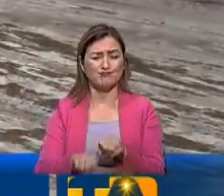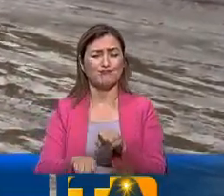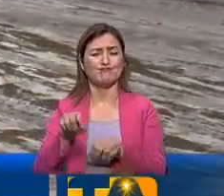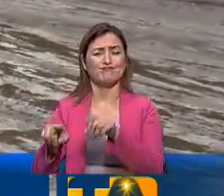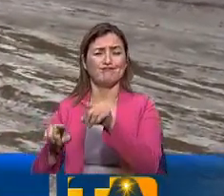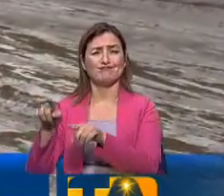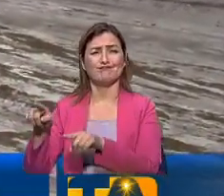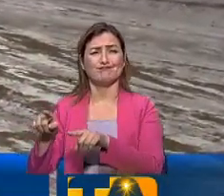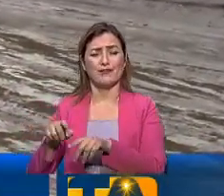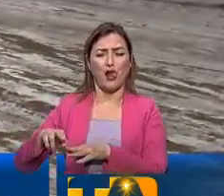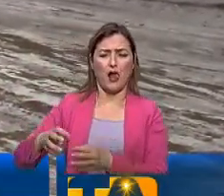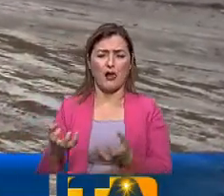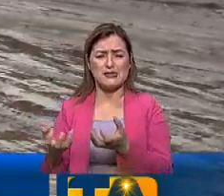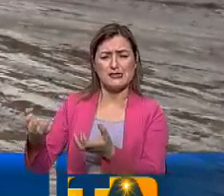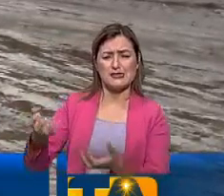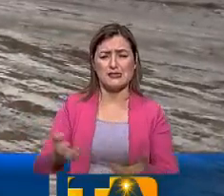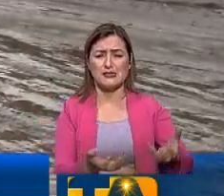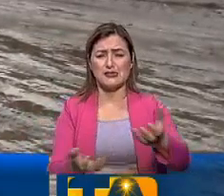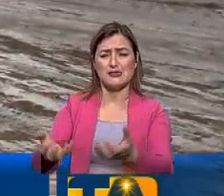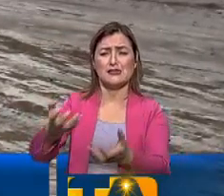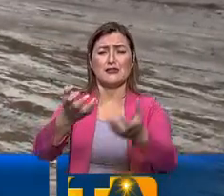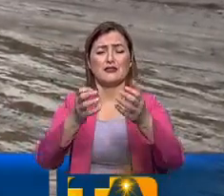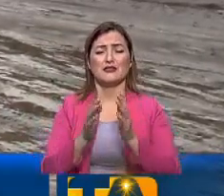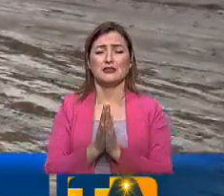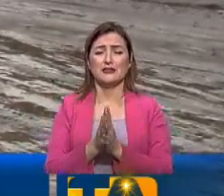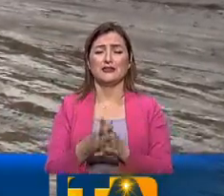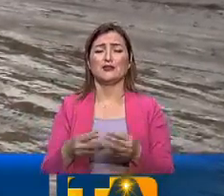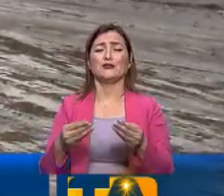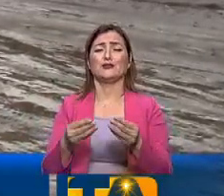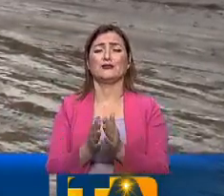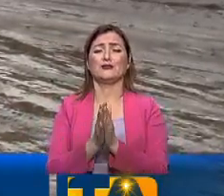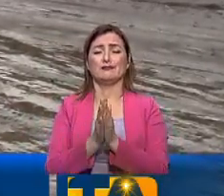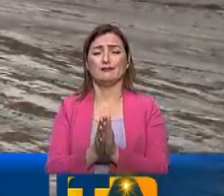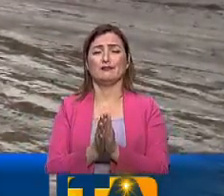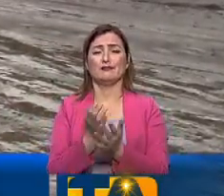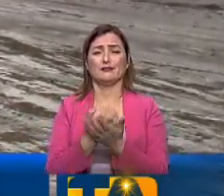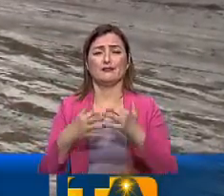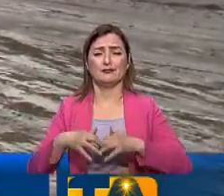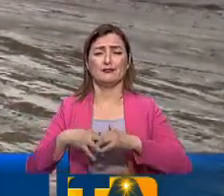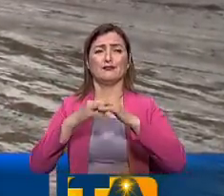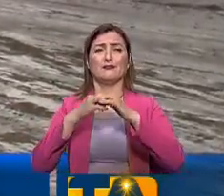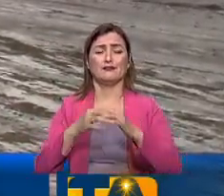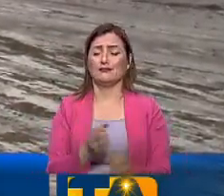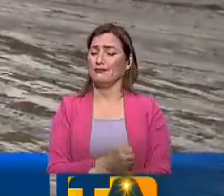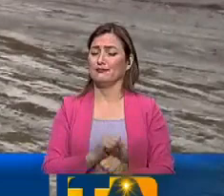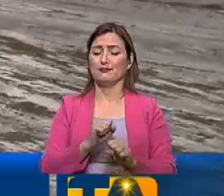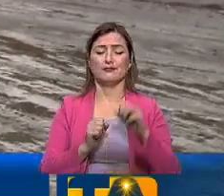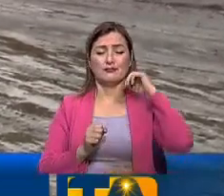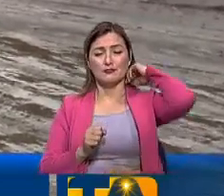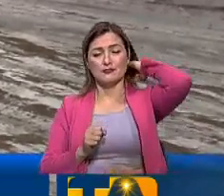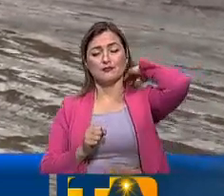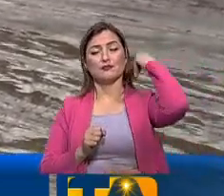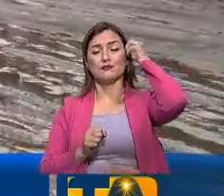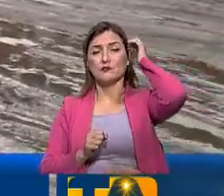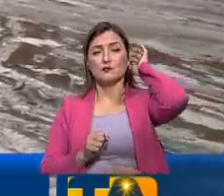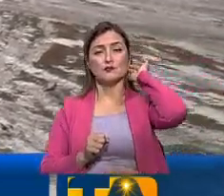otras esta se llevaba la correntada. Ahora esperan sortear las dificultades para reactivarse con lo que pudieron salvar. Es la segunda vez